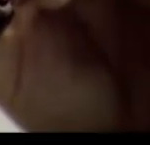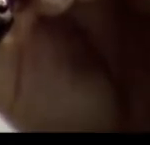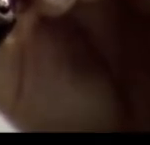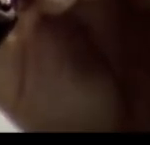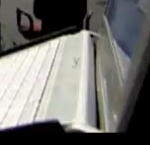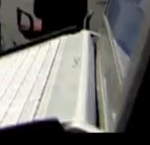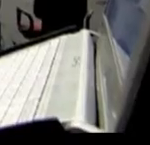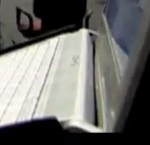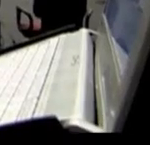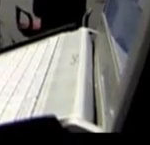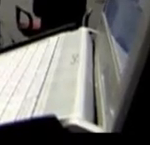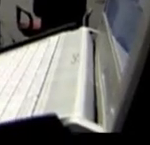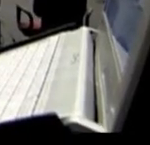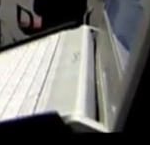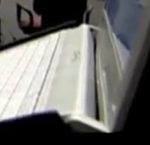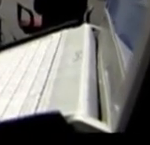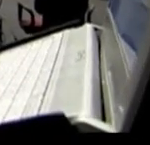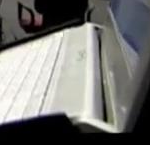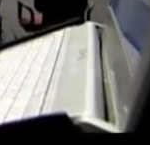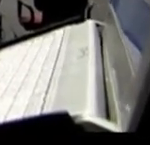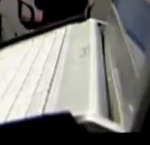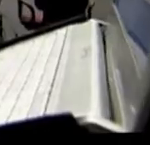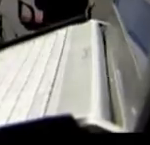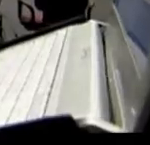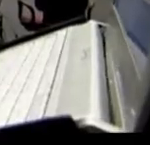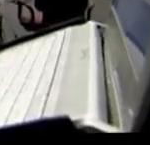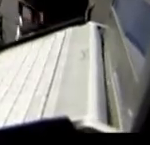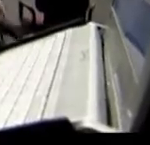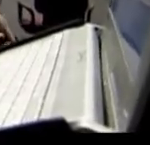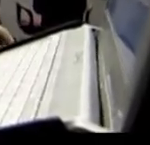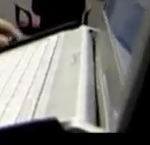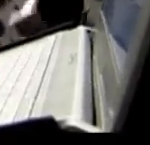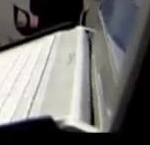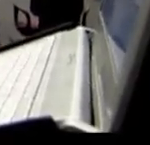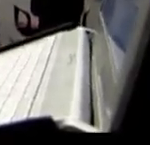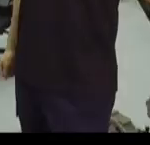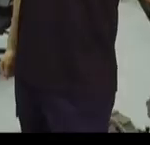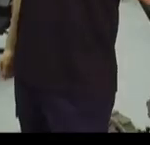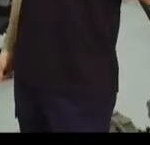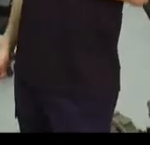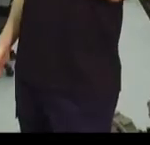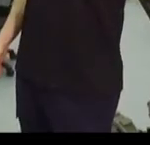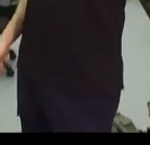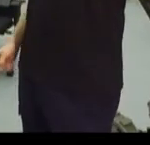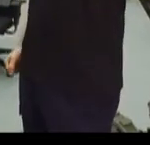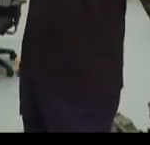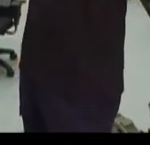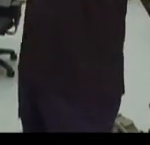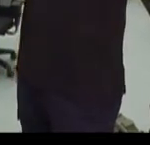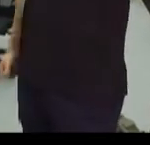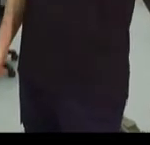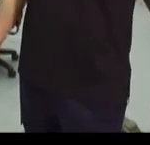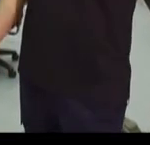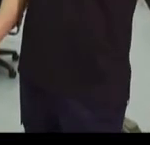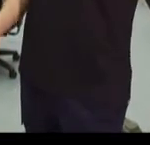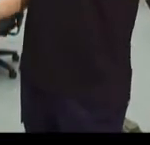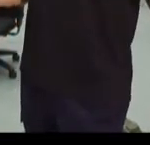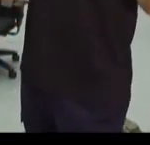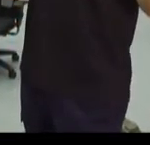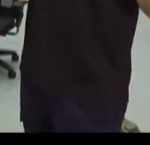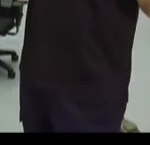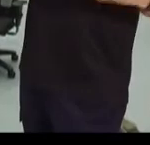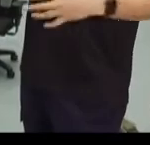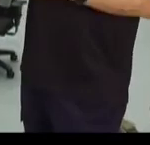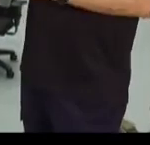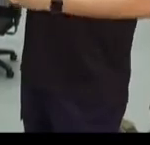se encuentran los elementos químicos de la muestra. Te vamos a mostrar por fin un robot. Antes que trabajé en otro proyecto y